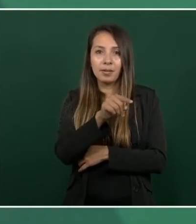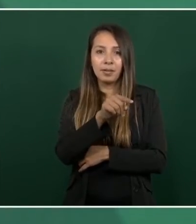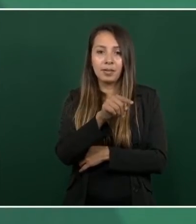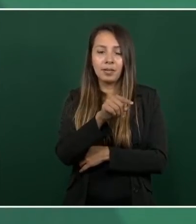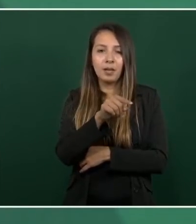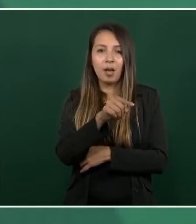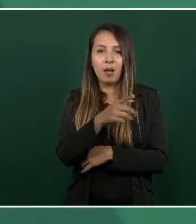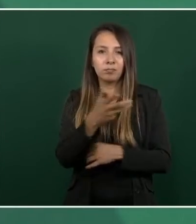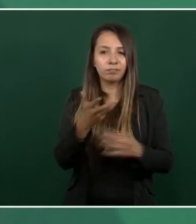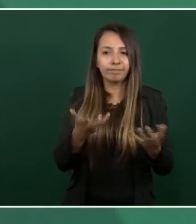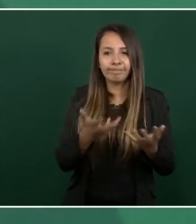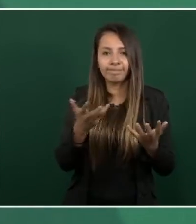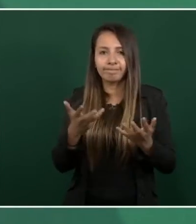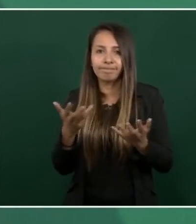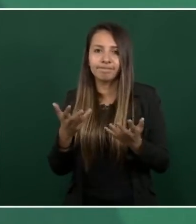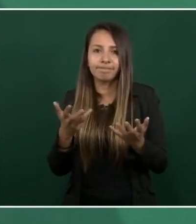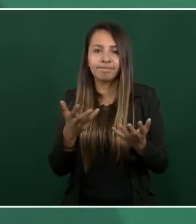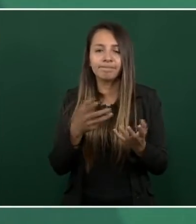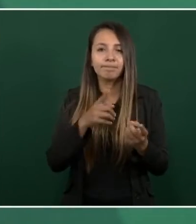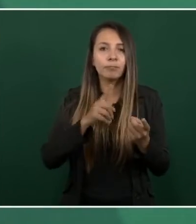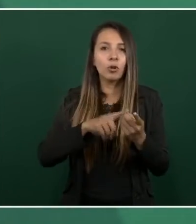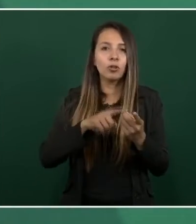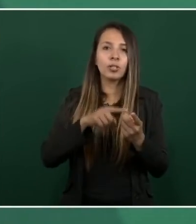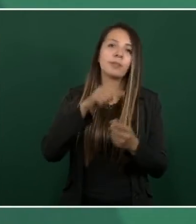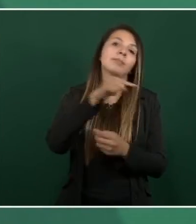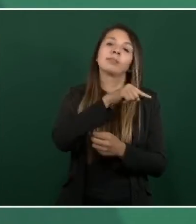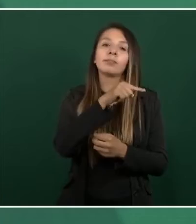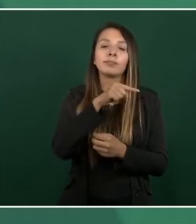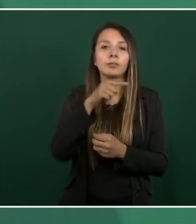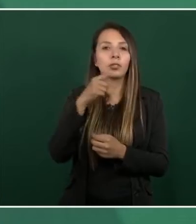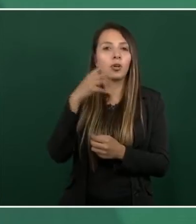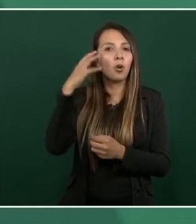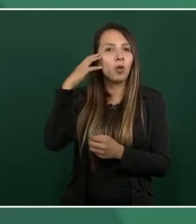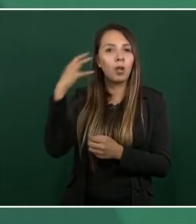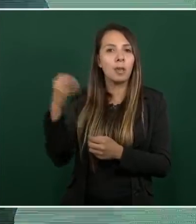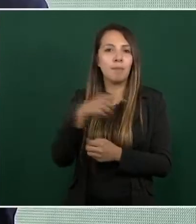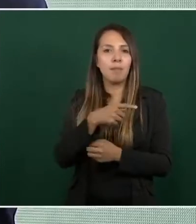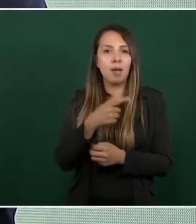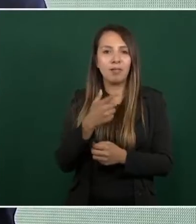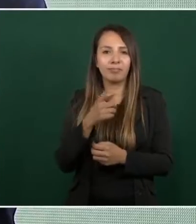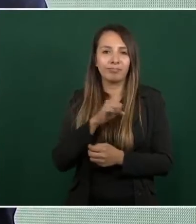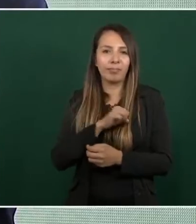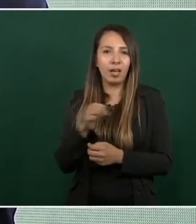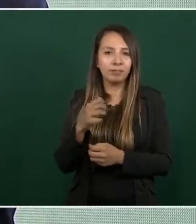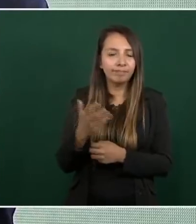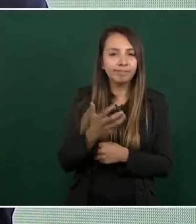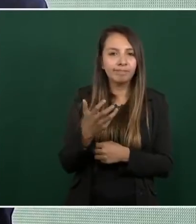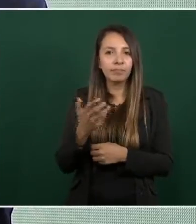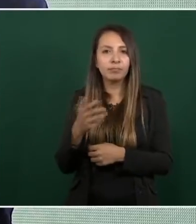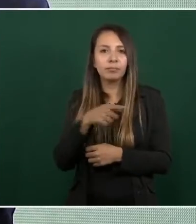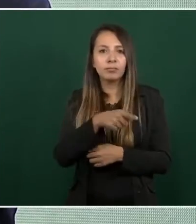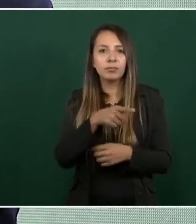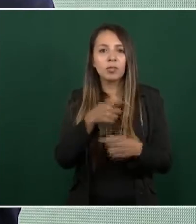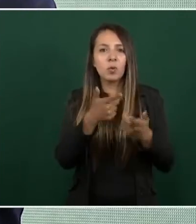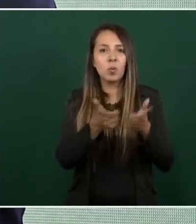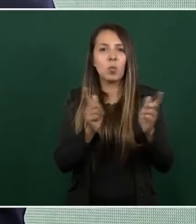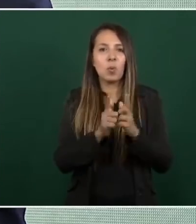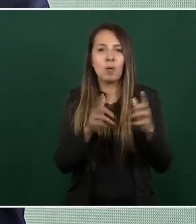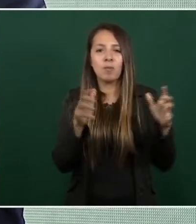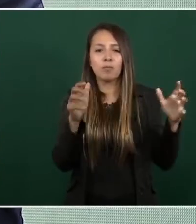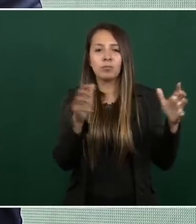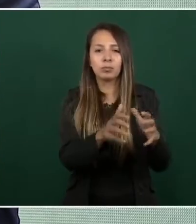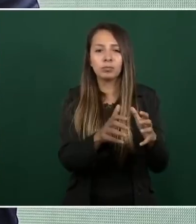operaba en Colima. Es una decisión de uno de los grupos de